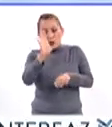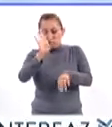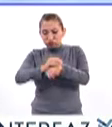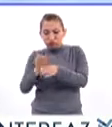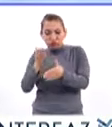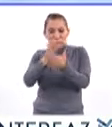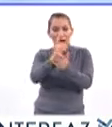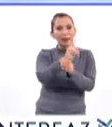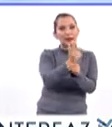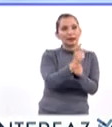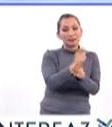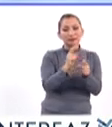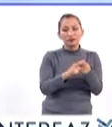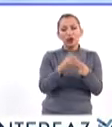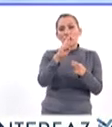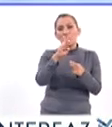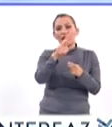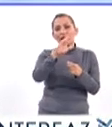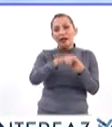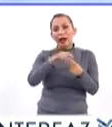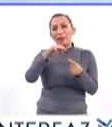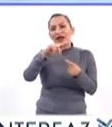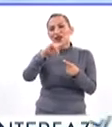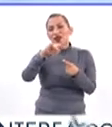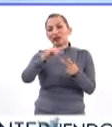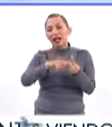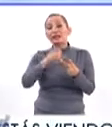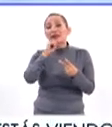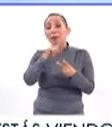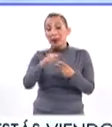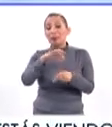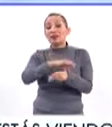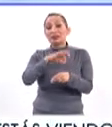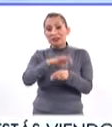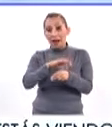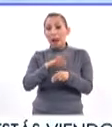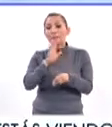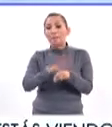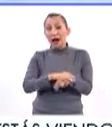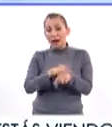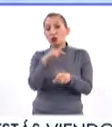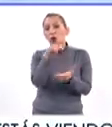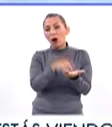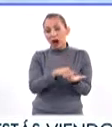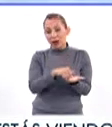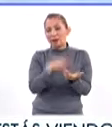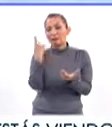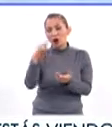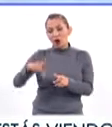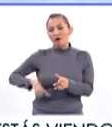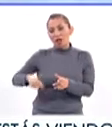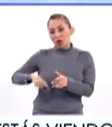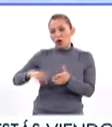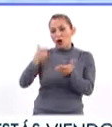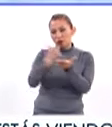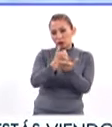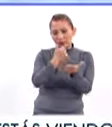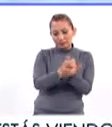en las carreras de robótica, mecatrónica e incluso medicina con el apoyo del gobierno de la